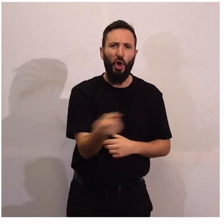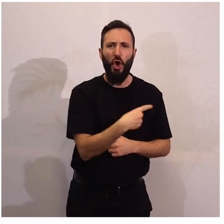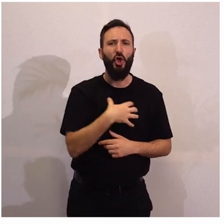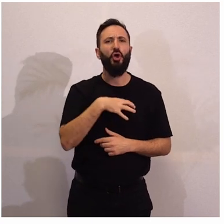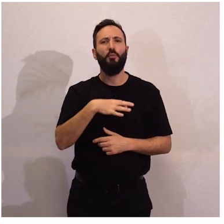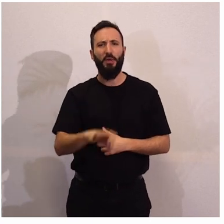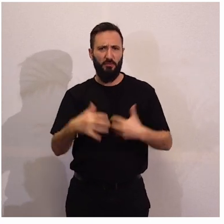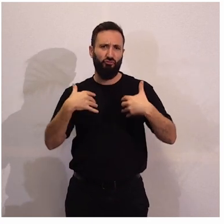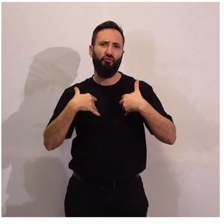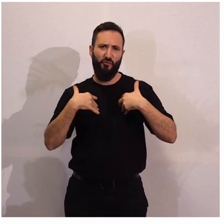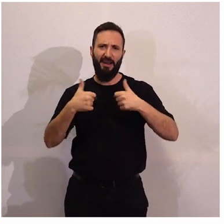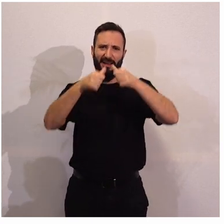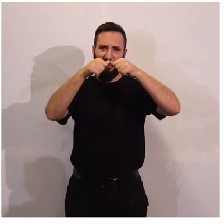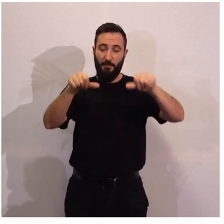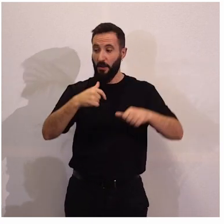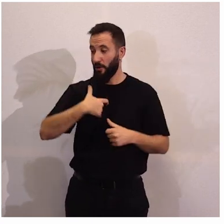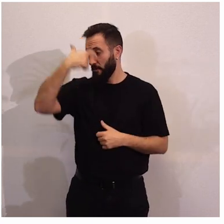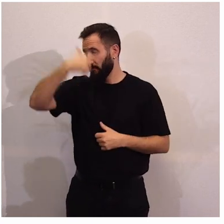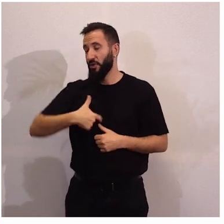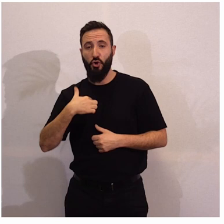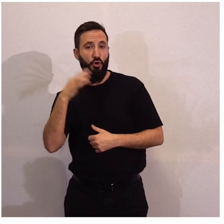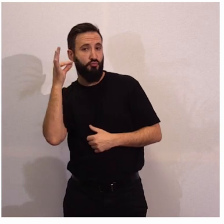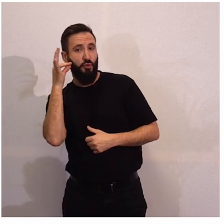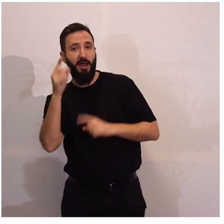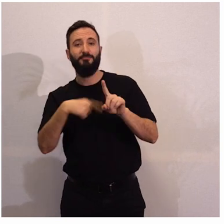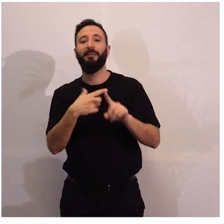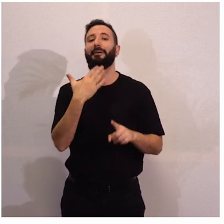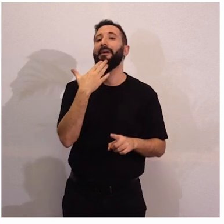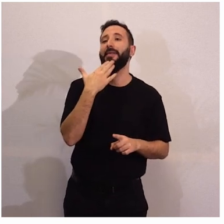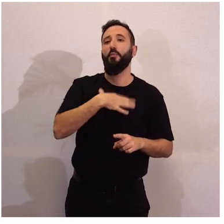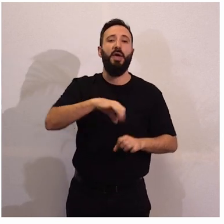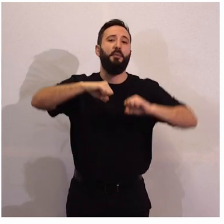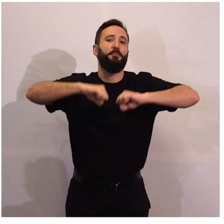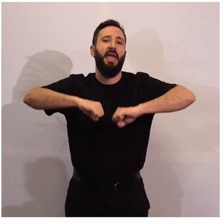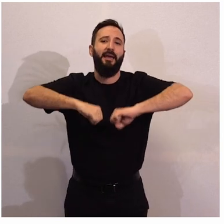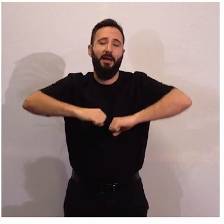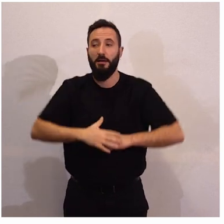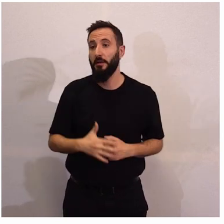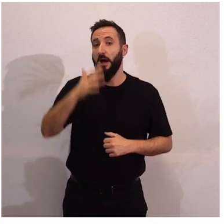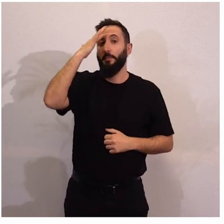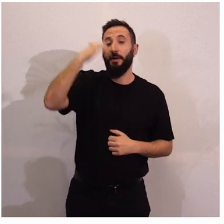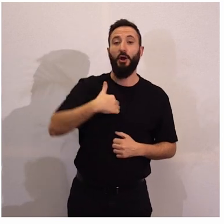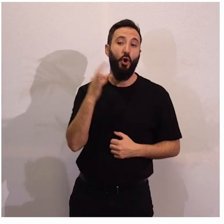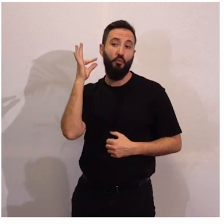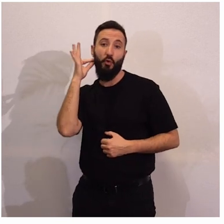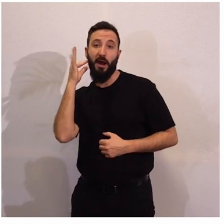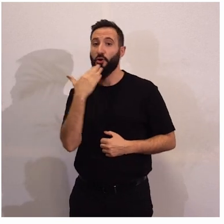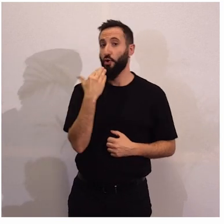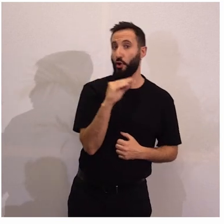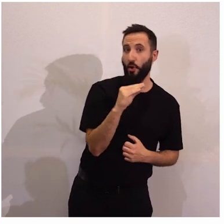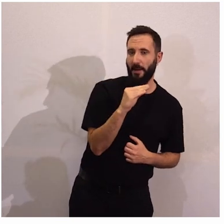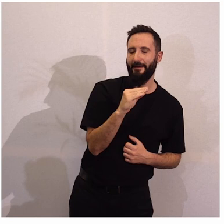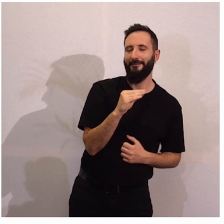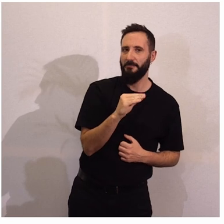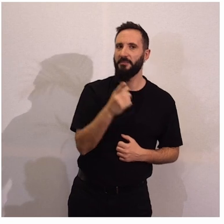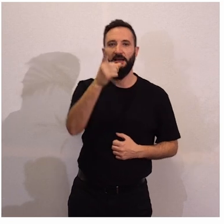porque soy mujer, y a lo mejor porque ya tengo una edad y entonces ya soy vieja. Pero es que si soy una mujer y soy joven, Pues a lo